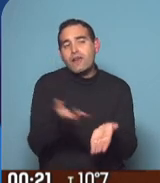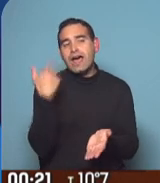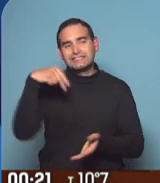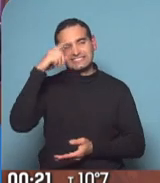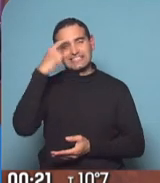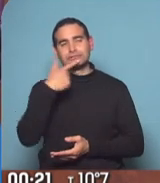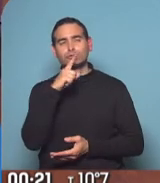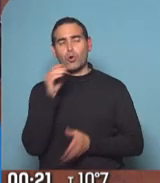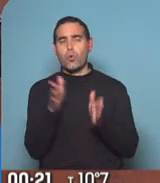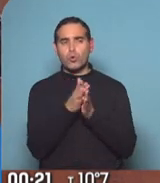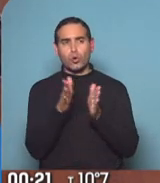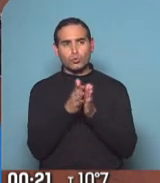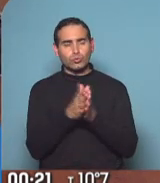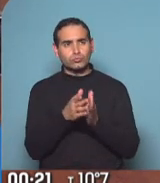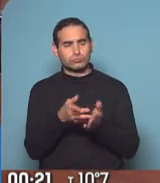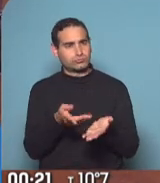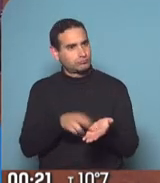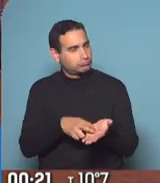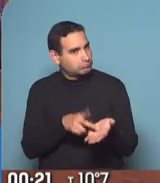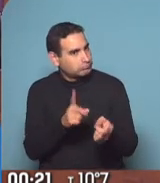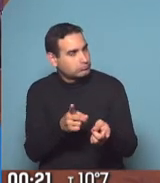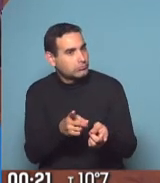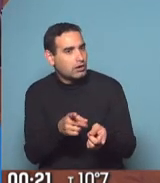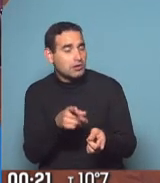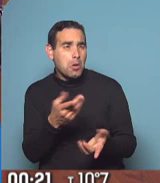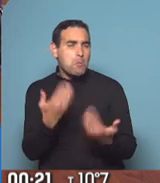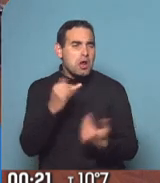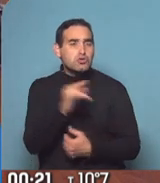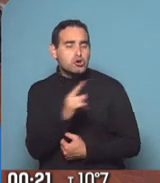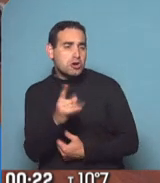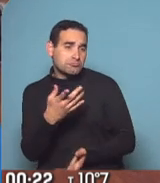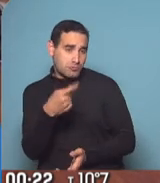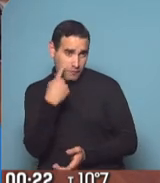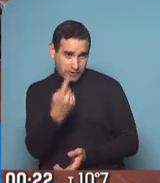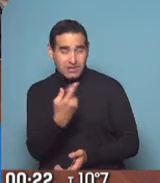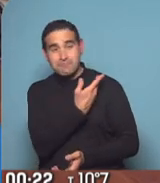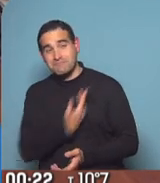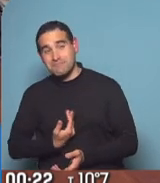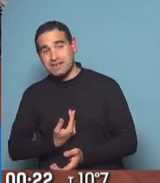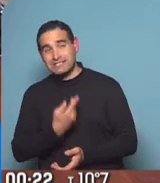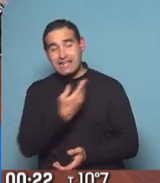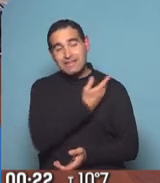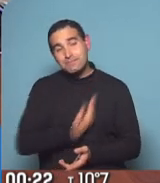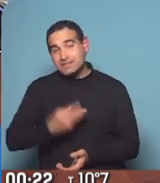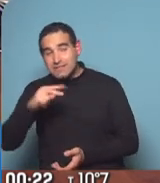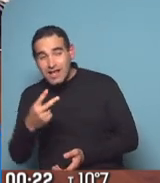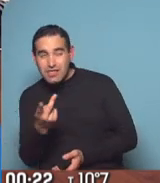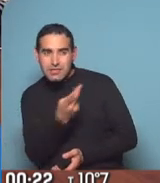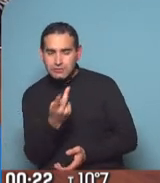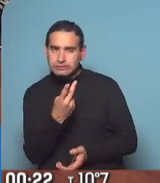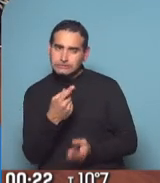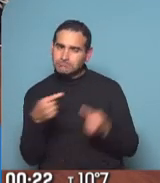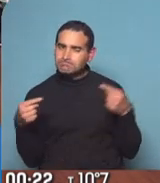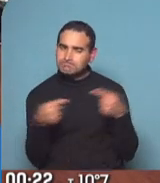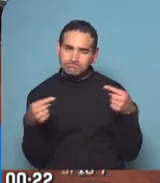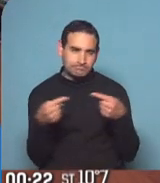justamente en términos de si se puede o no se puede hemos visto que presidente y vicepresidente es una acción de tensión